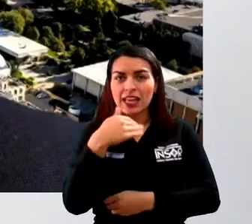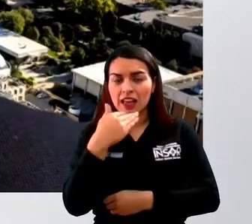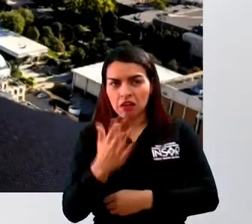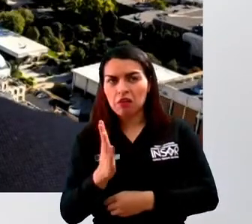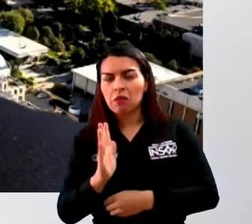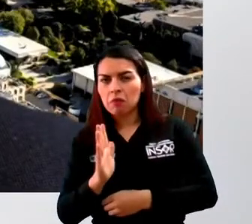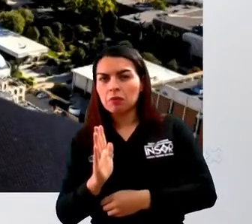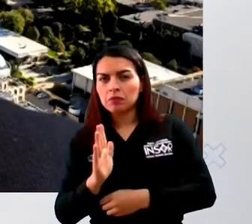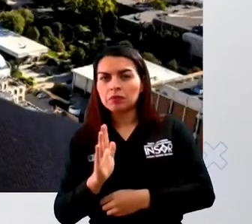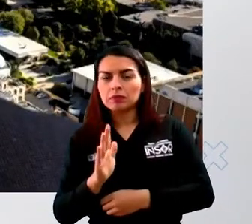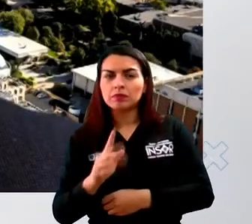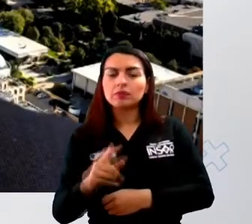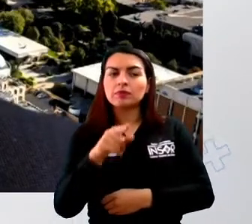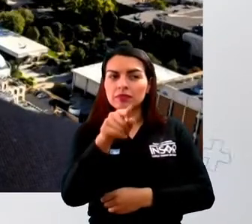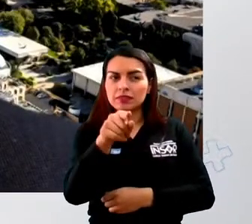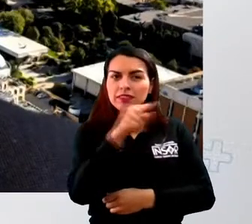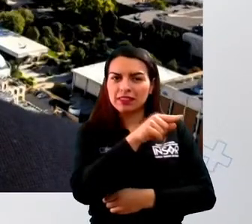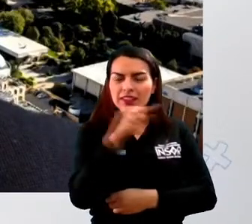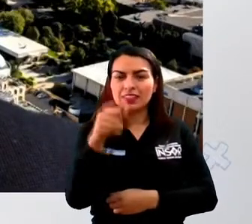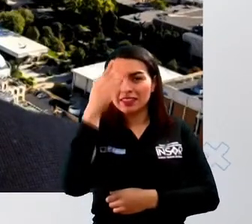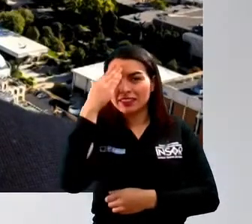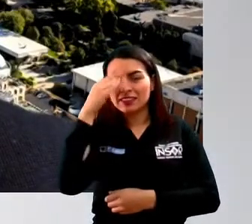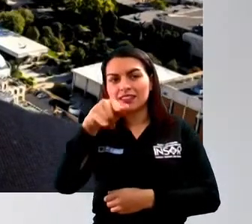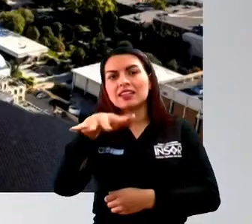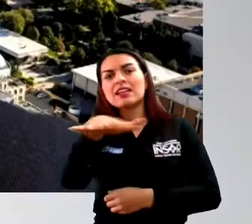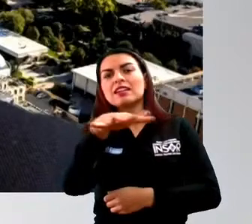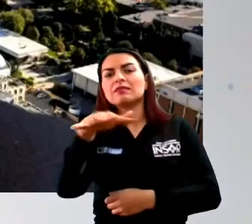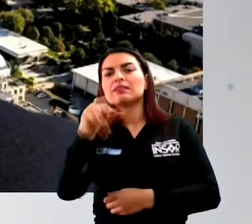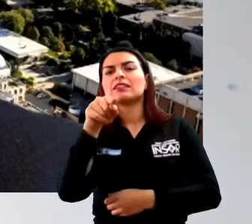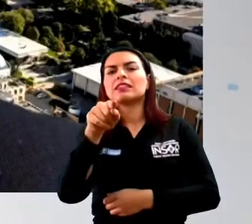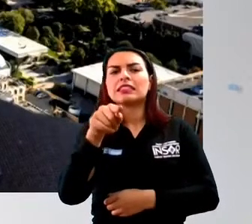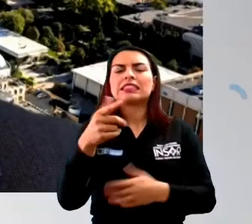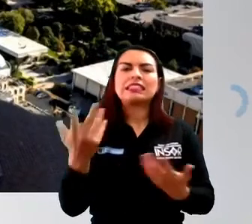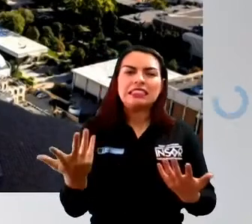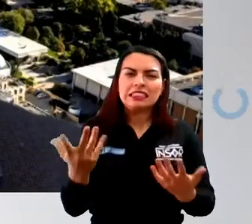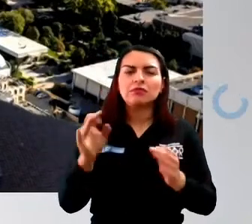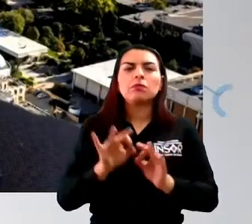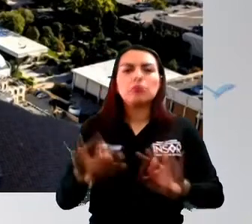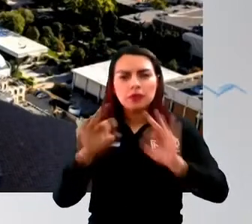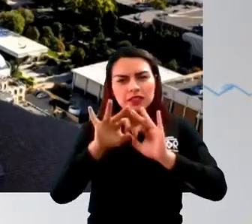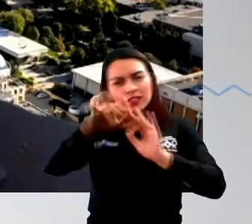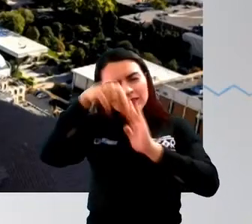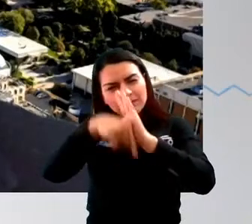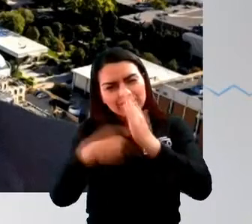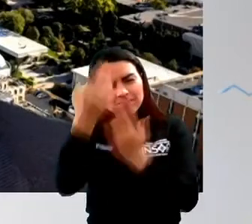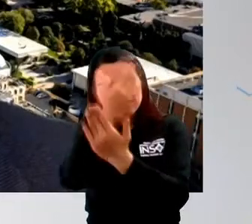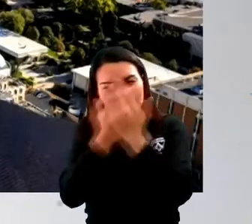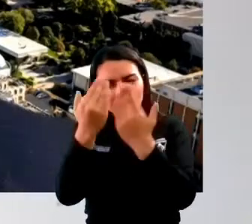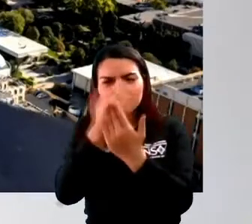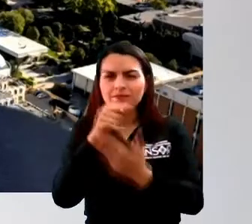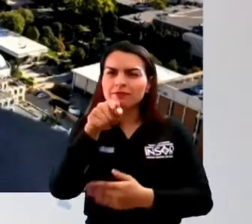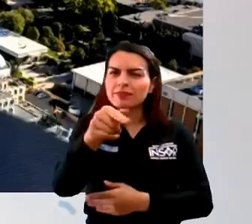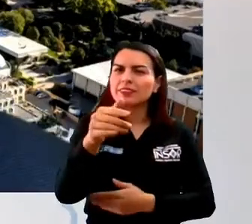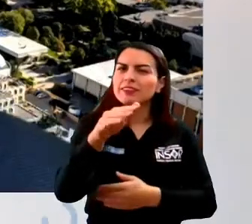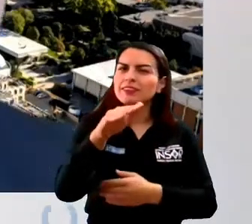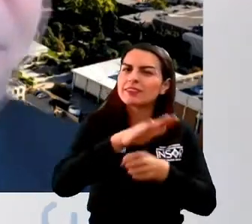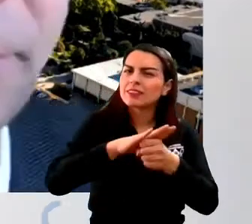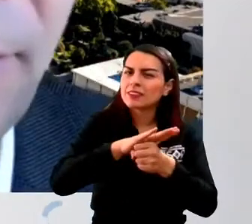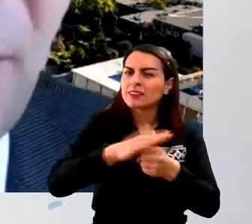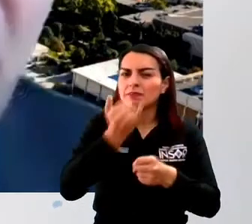ideas, pero es un ambiente donde debemos estudiar un poquito más y entender mucho más. Por lo tanto, yo diría